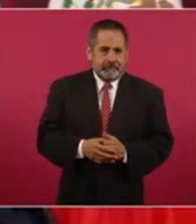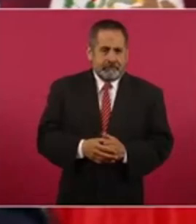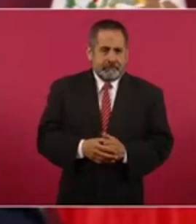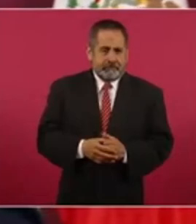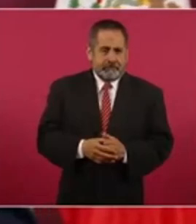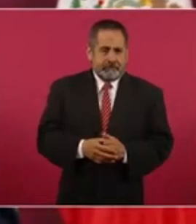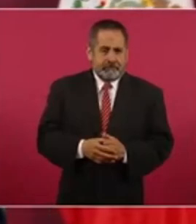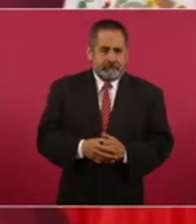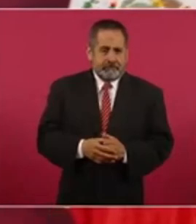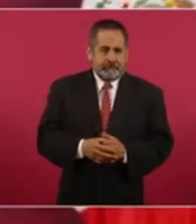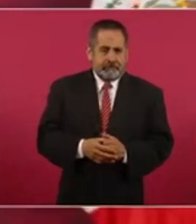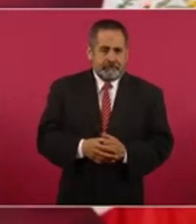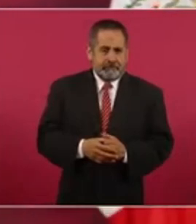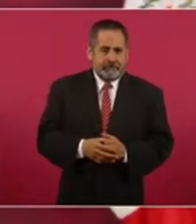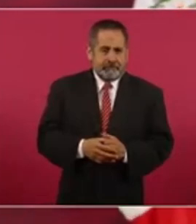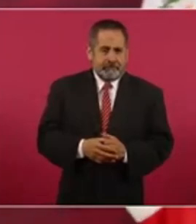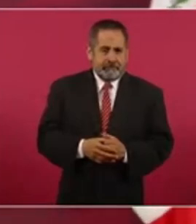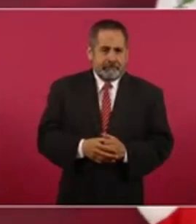De